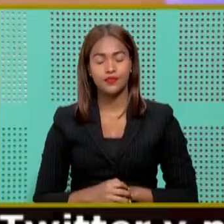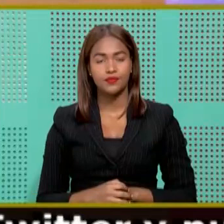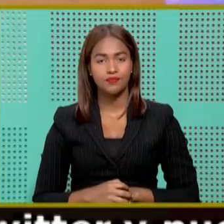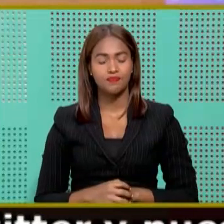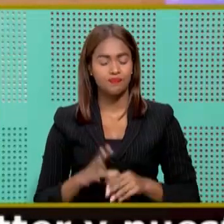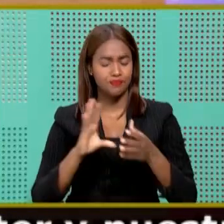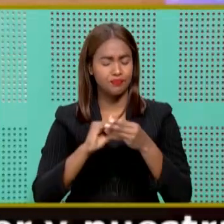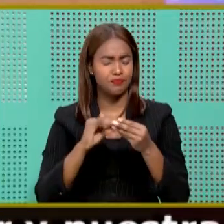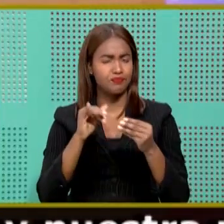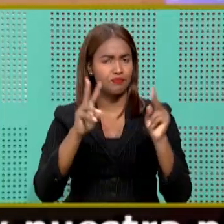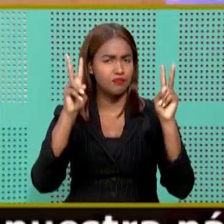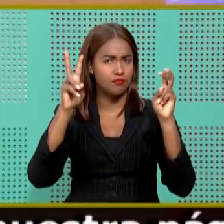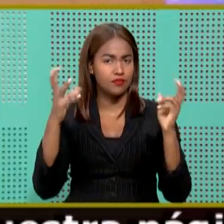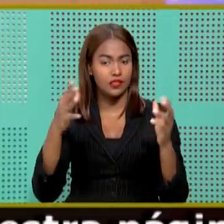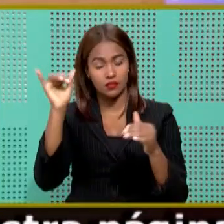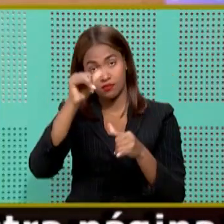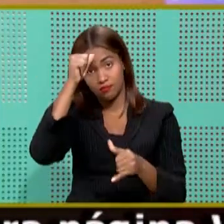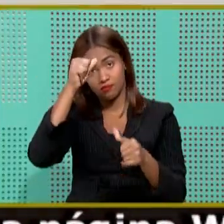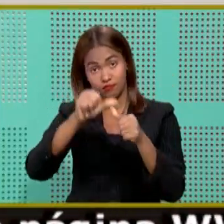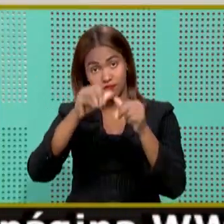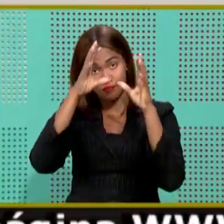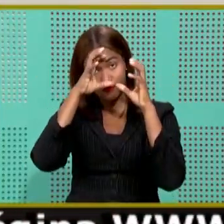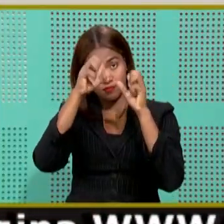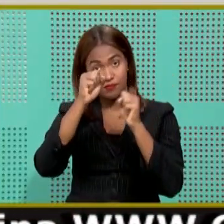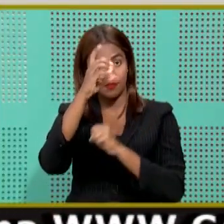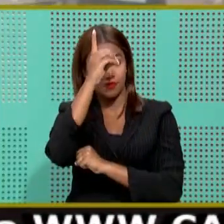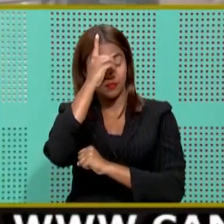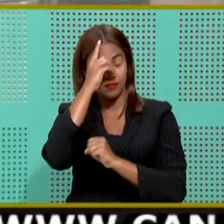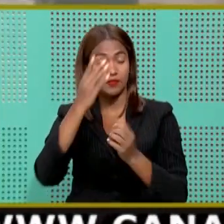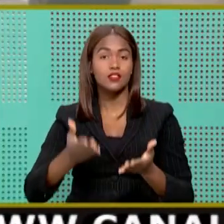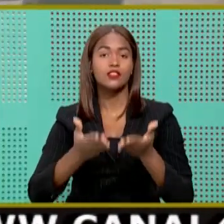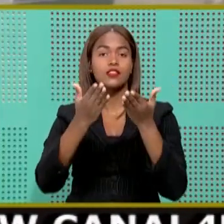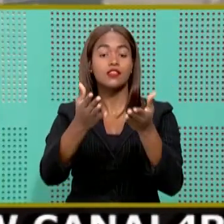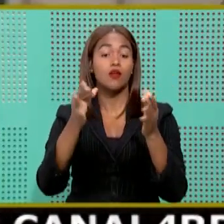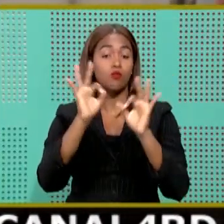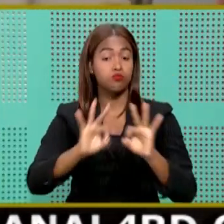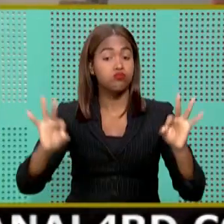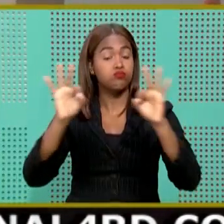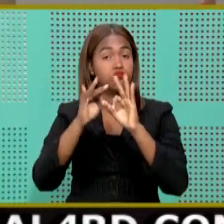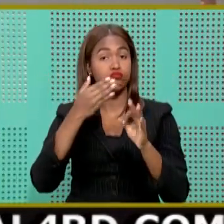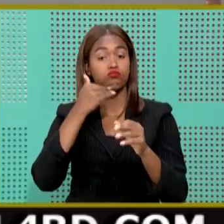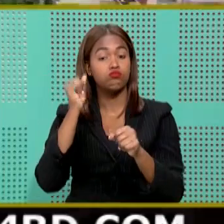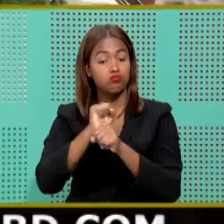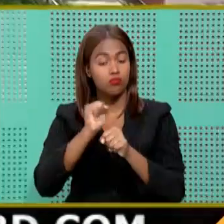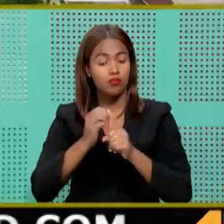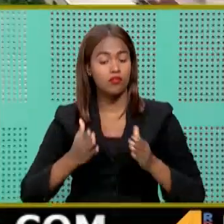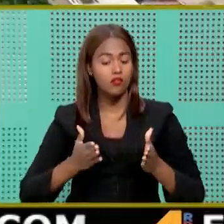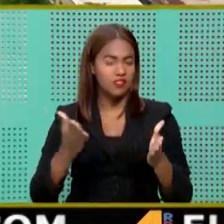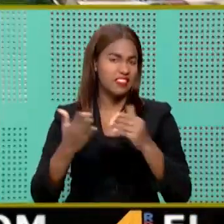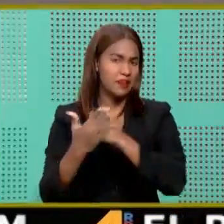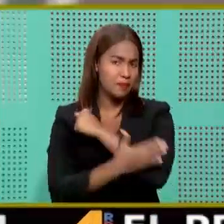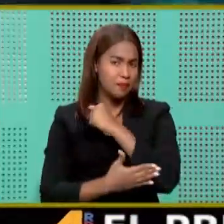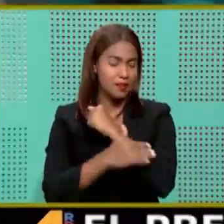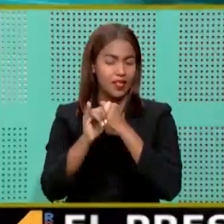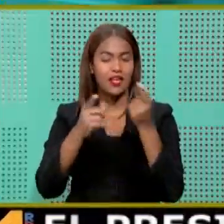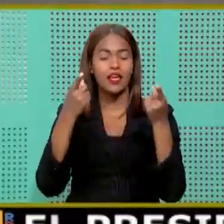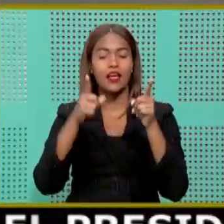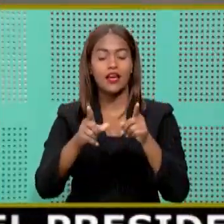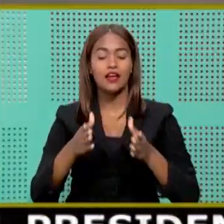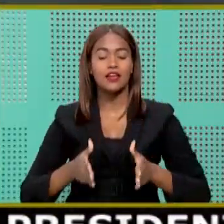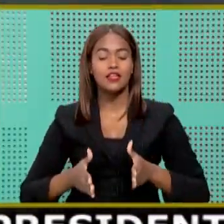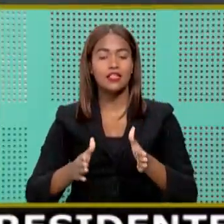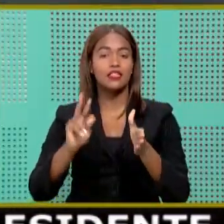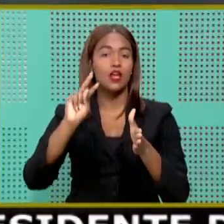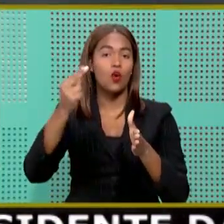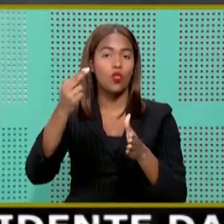A propósito de este tema, se recuerda que el presidente Danilo Medina entregó importantes obras viales en el país, como es el caso del tramo